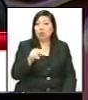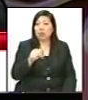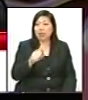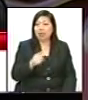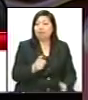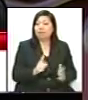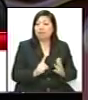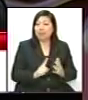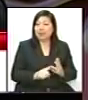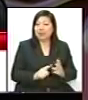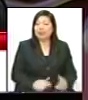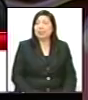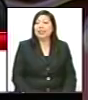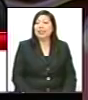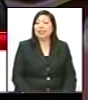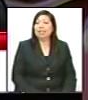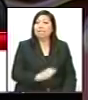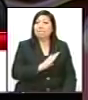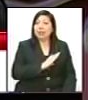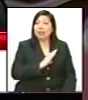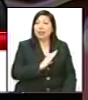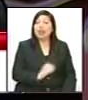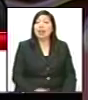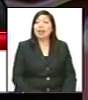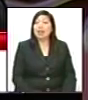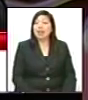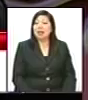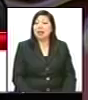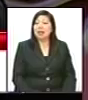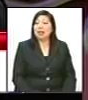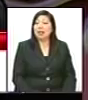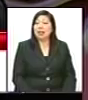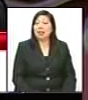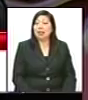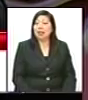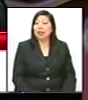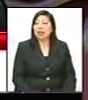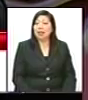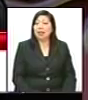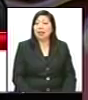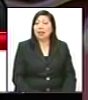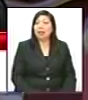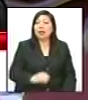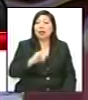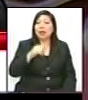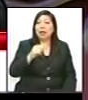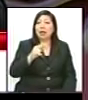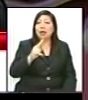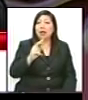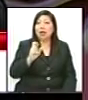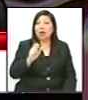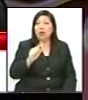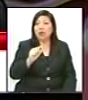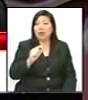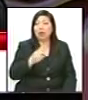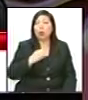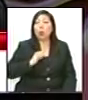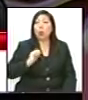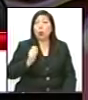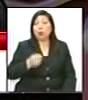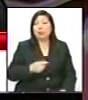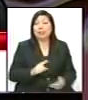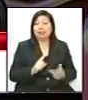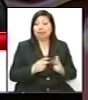en representación del Fiscal de la Nación, y del doctor Vicente Walde Jauregui, juez titular de la Corte Suprema,